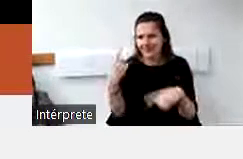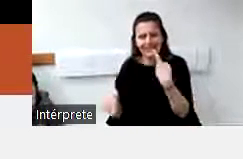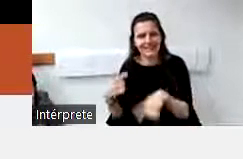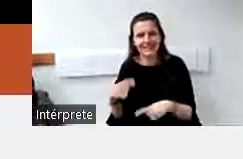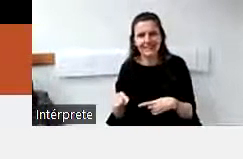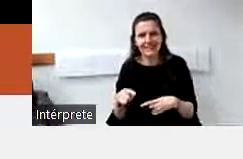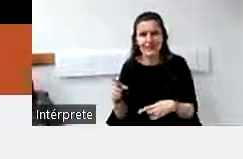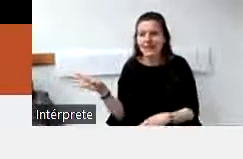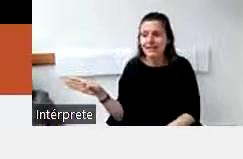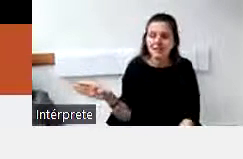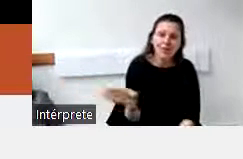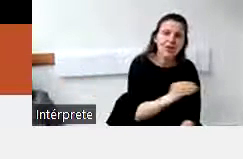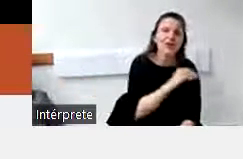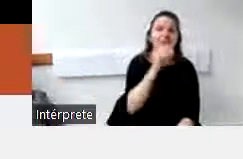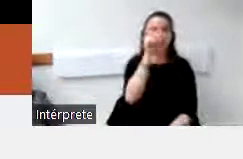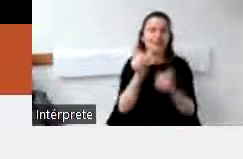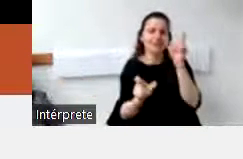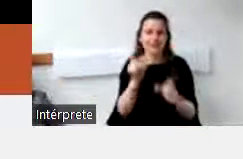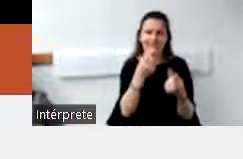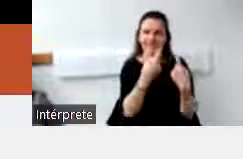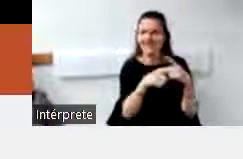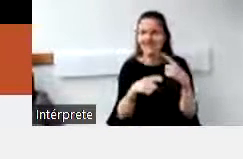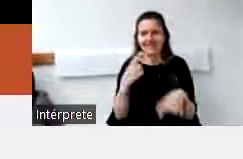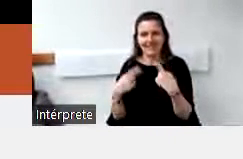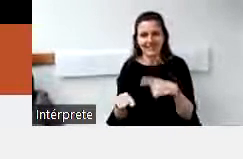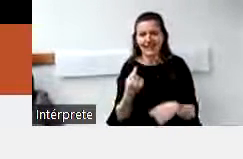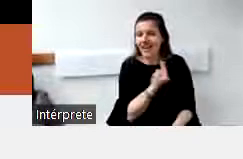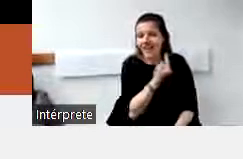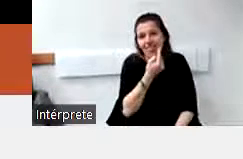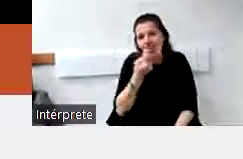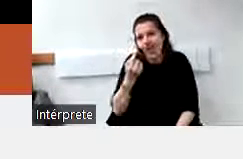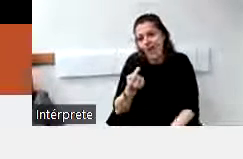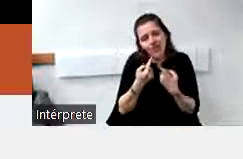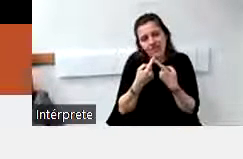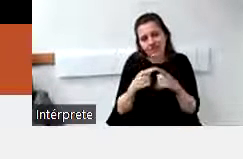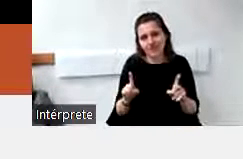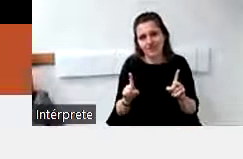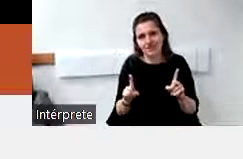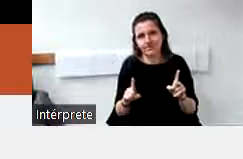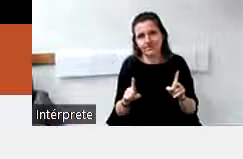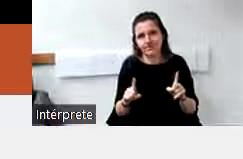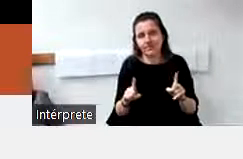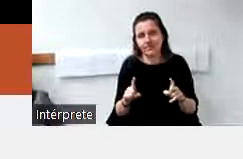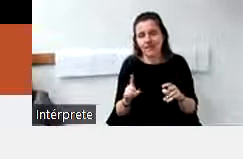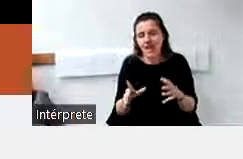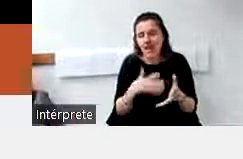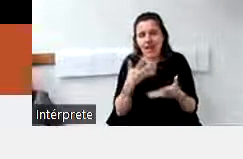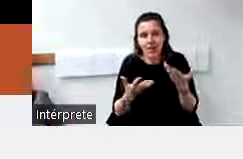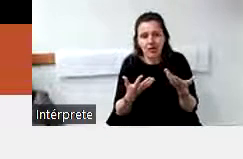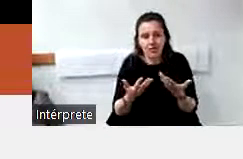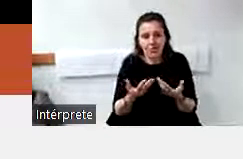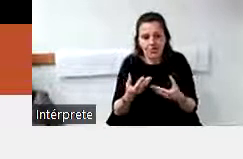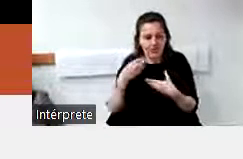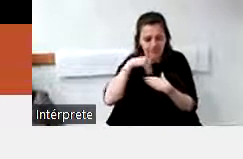personas, porque es una dimensión muy singular. Cada uno vive